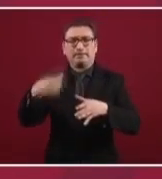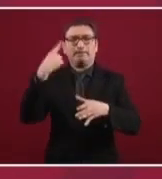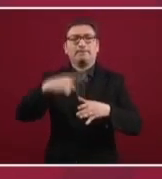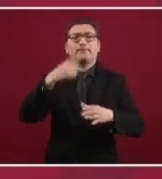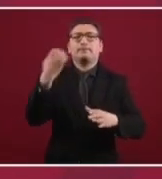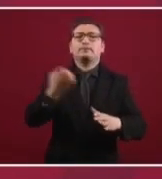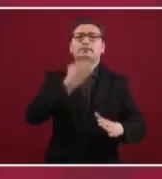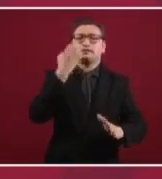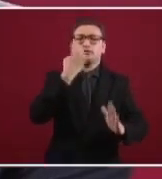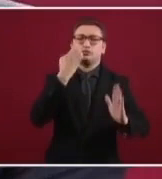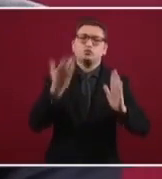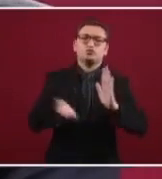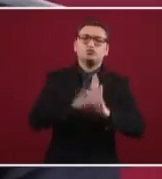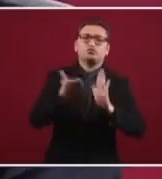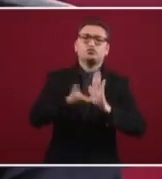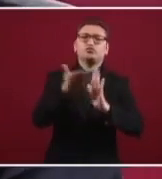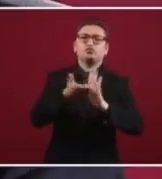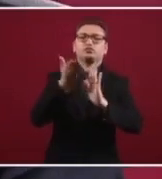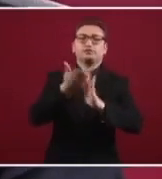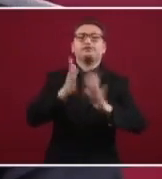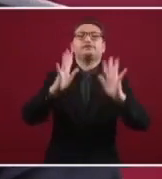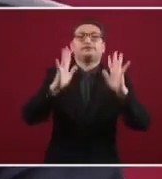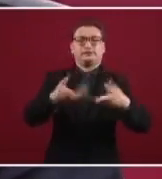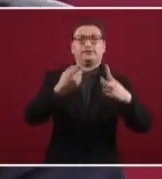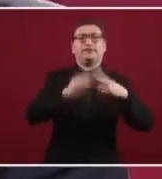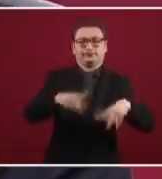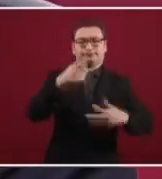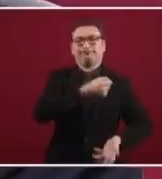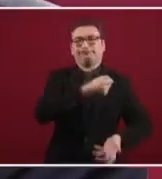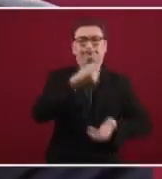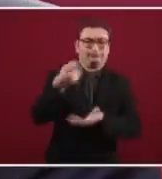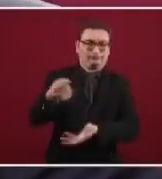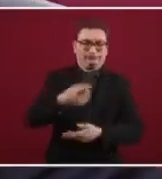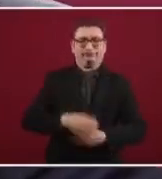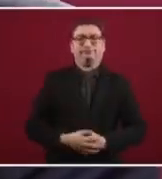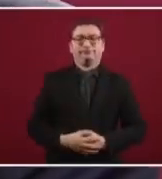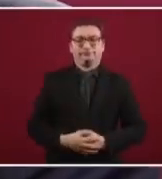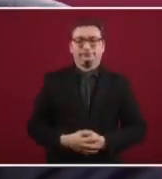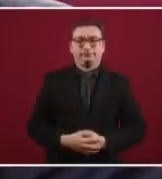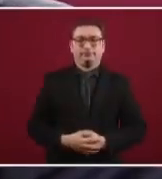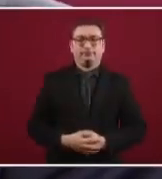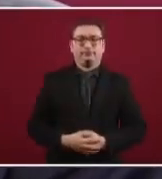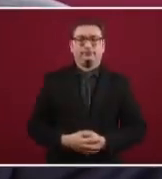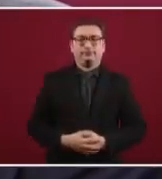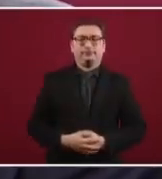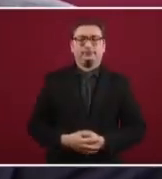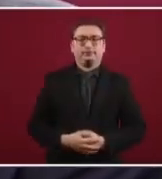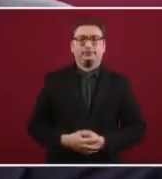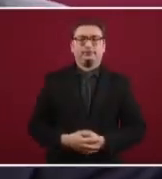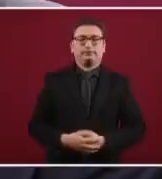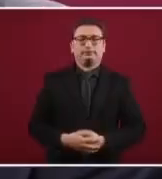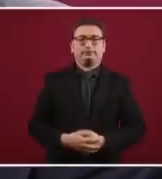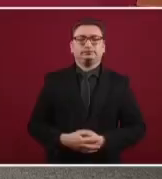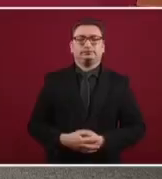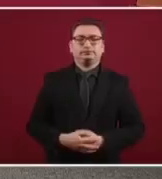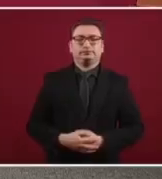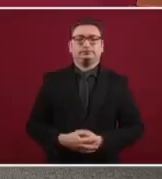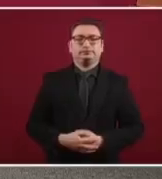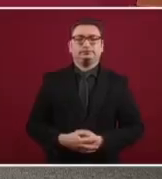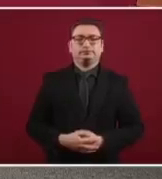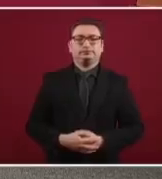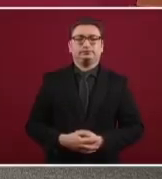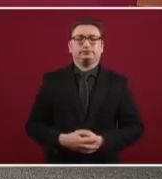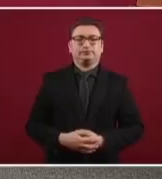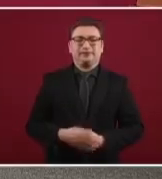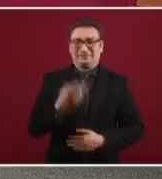escuelas. O sea, ya empezaron a cobrar. Y estamos hablando de que solo en